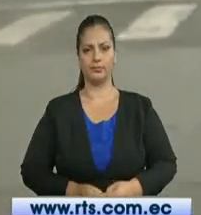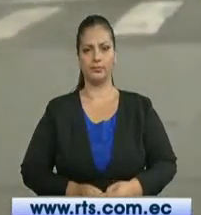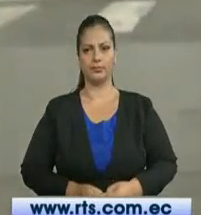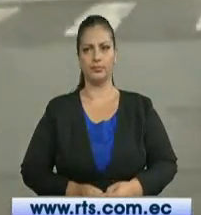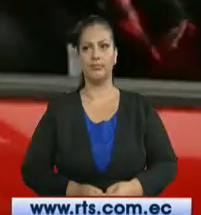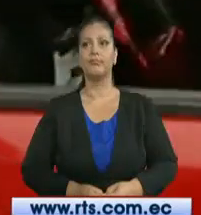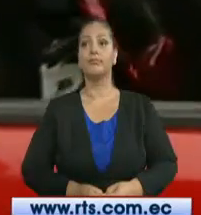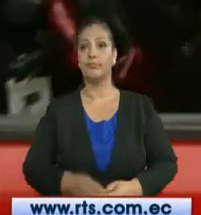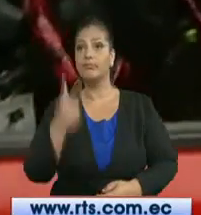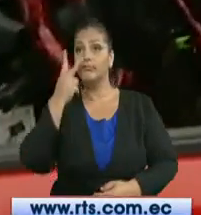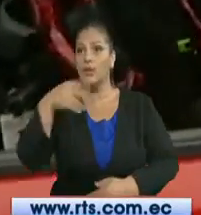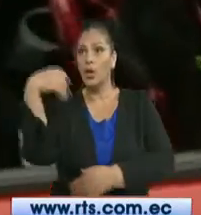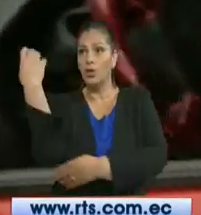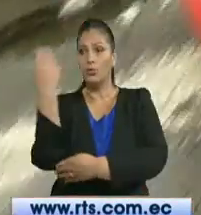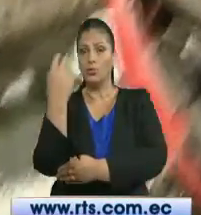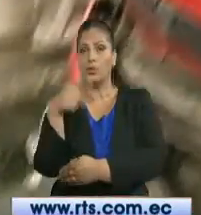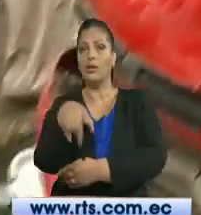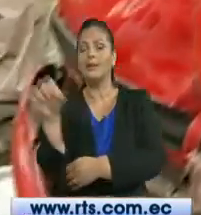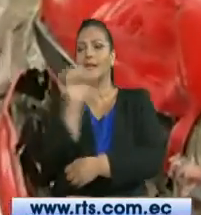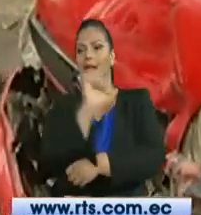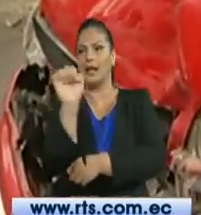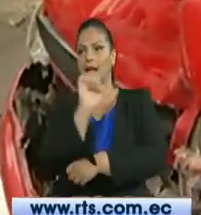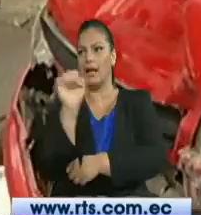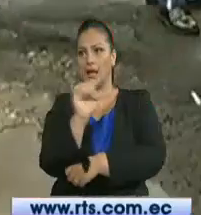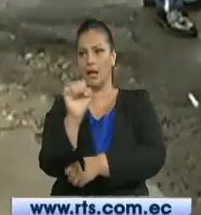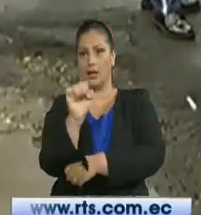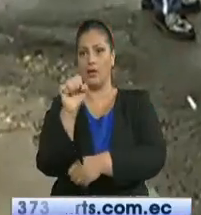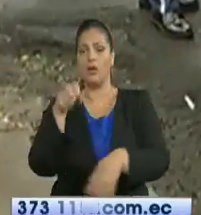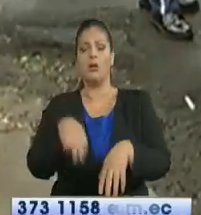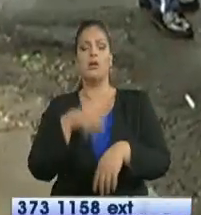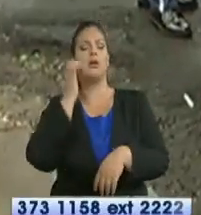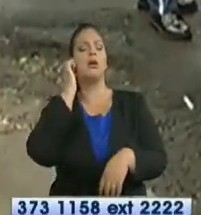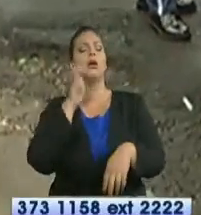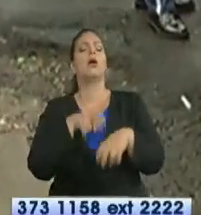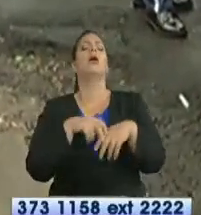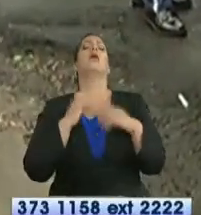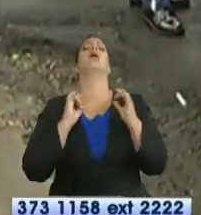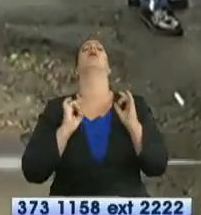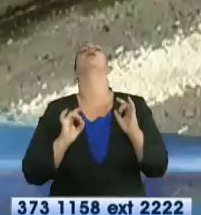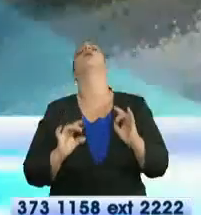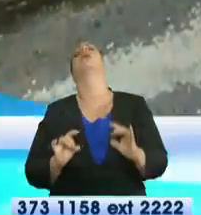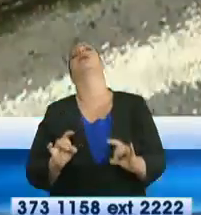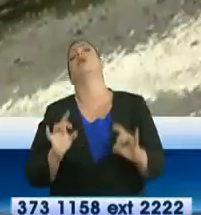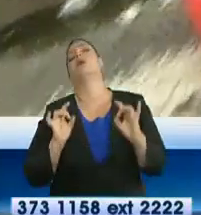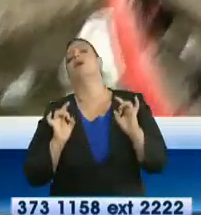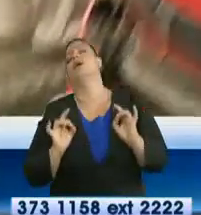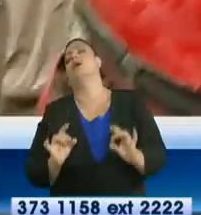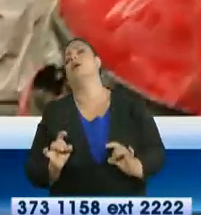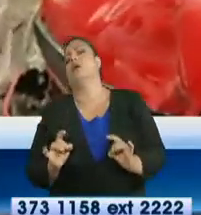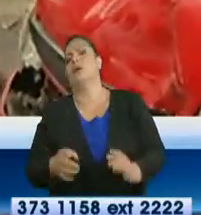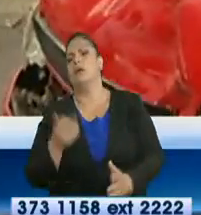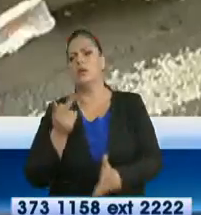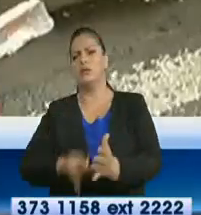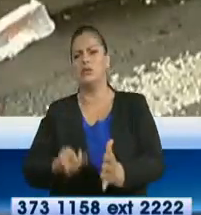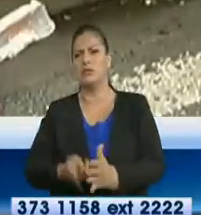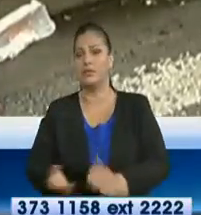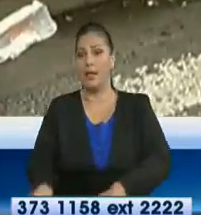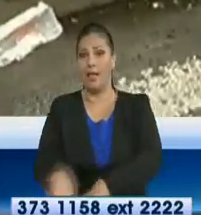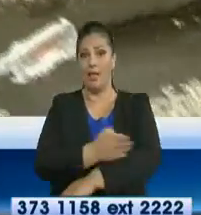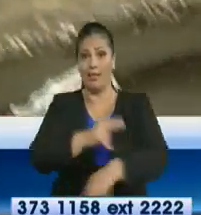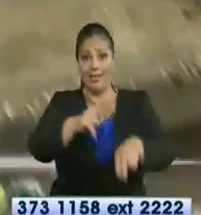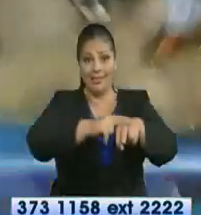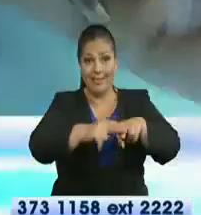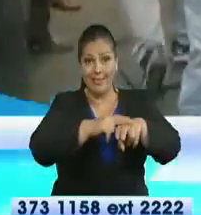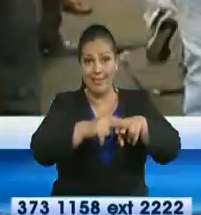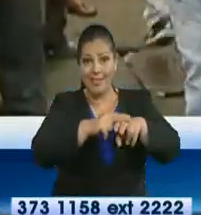Al interior de este vehículo, una mujer aquejaba dolores tras el fuerte impacto contra un taxi amarillo en la intersección de las calles